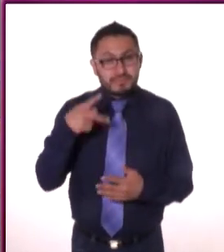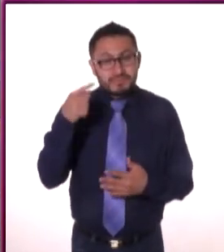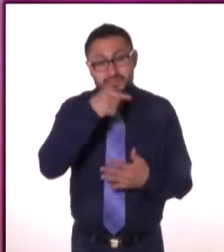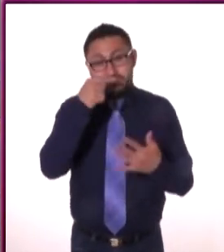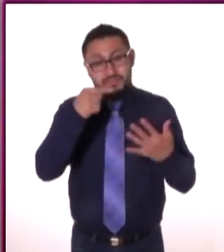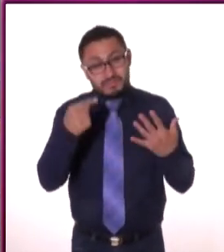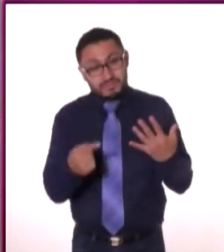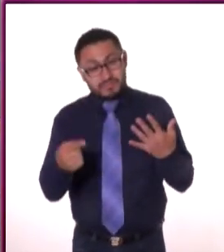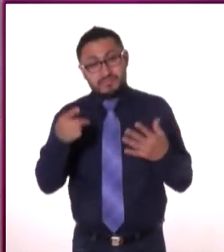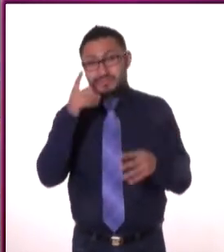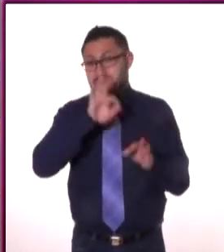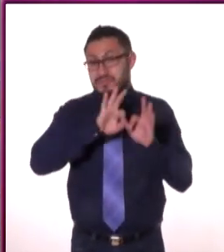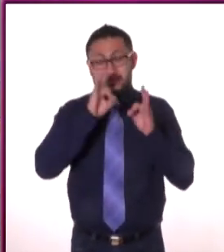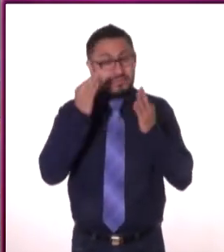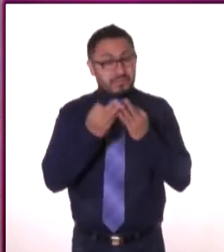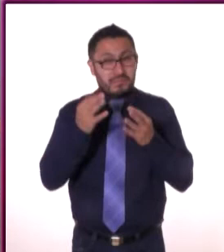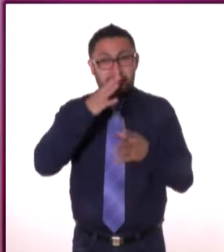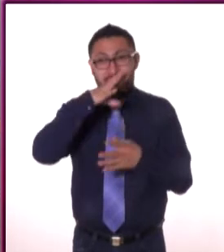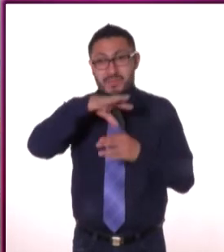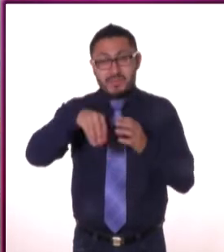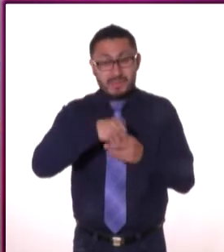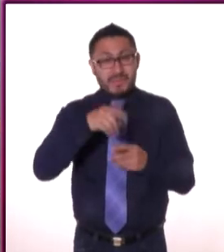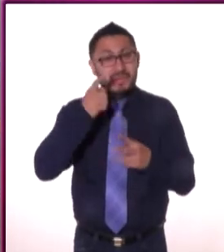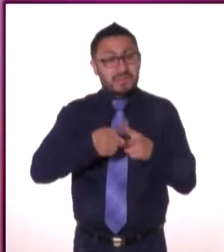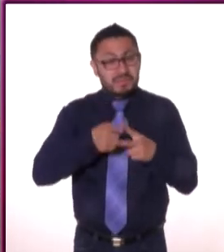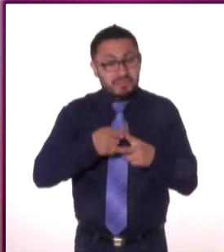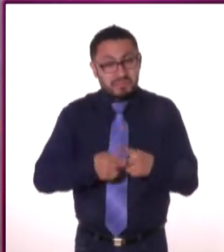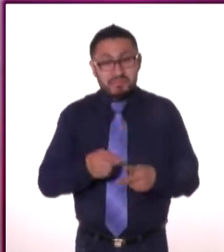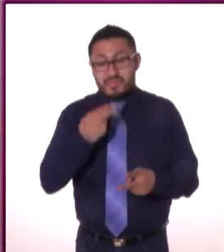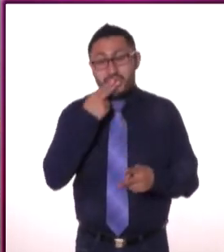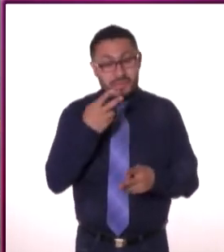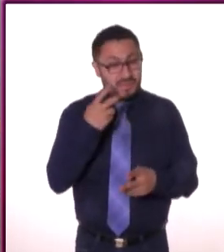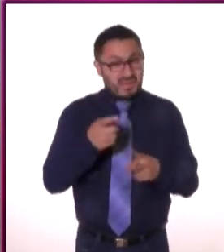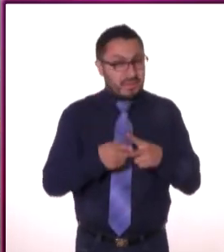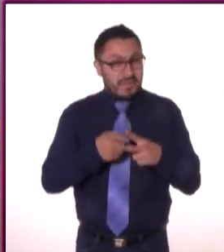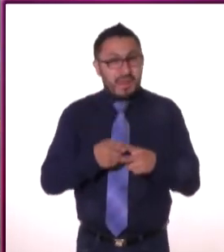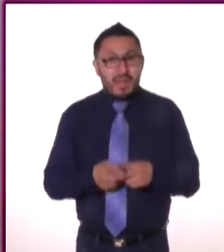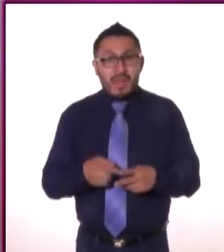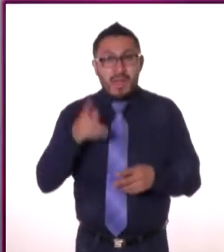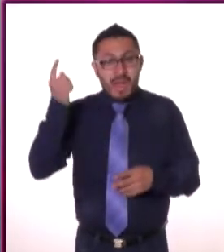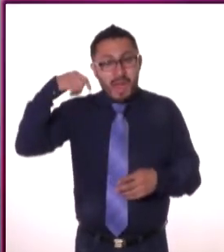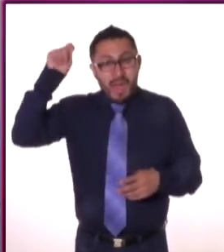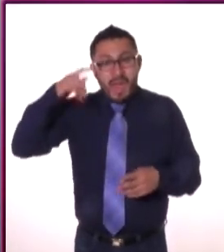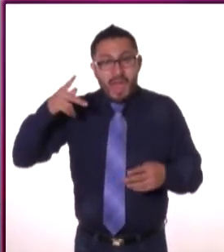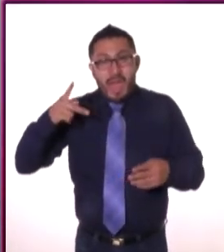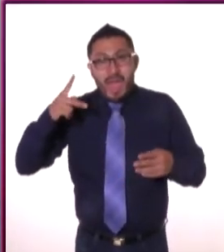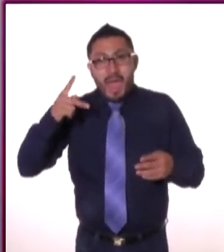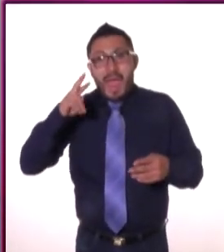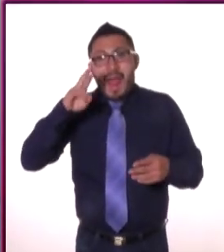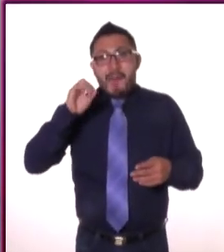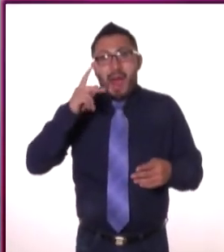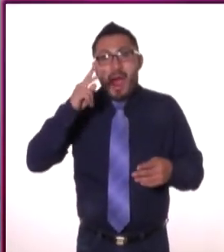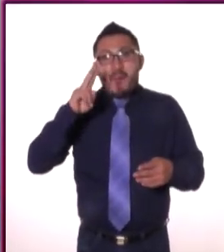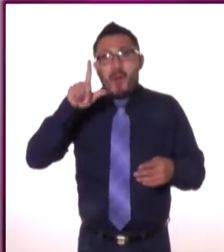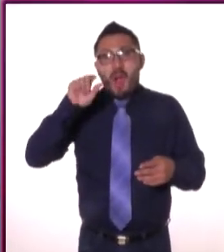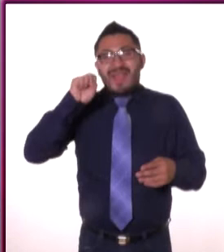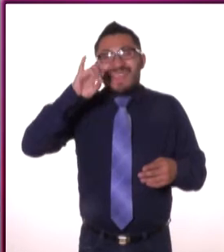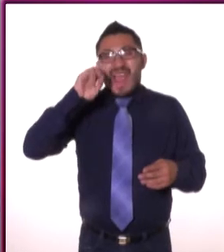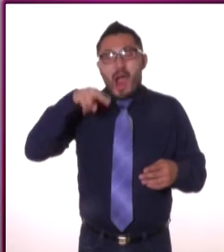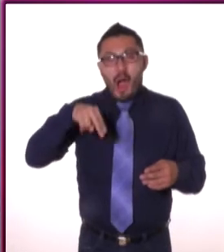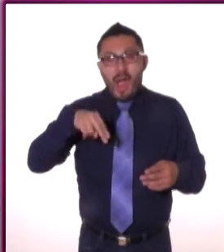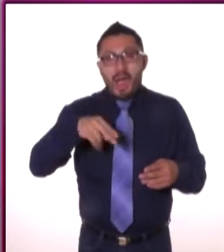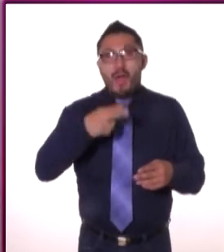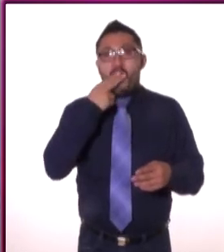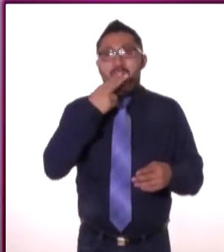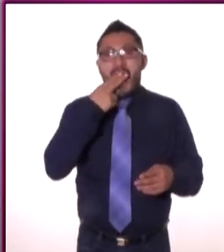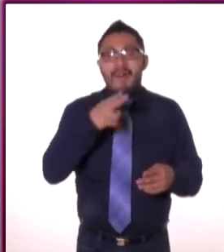los argumentos de Arquímedes eran completamente geométricos. Usaba triángulos semejantes y la teoría de proporción.